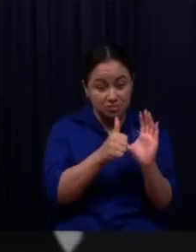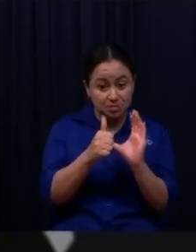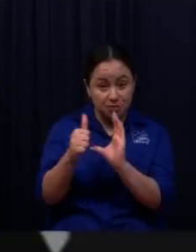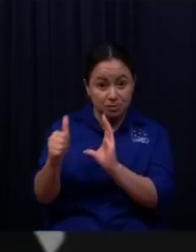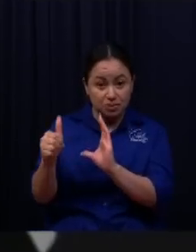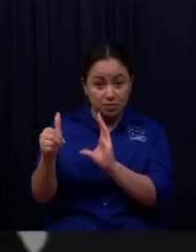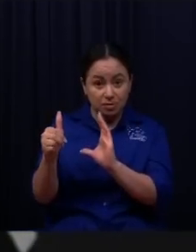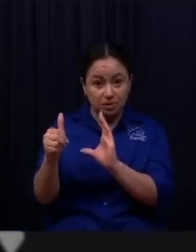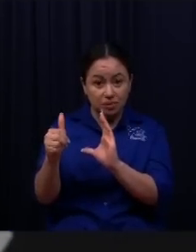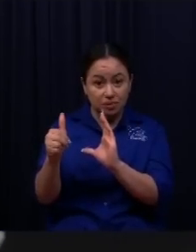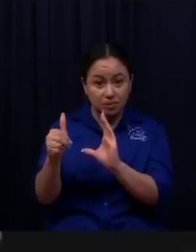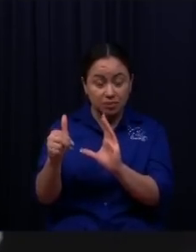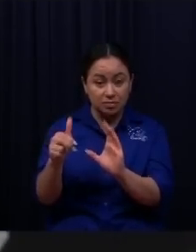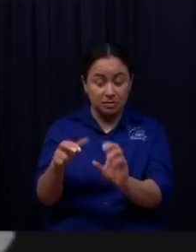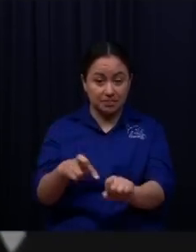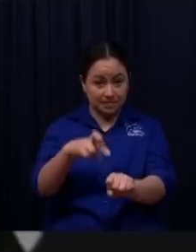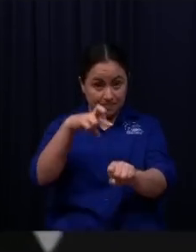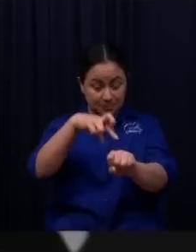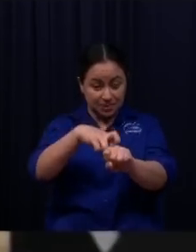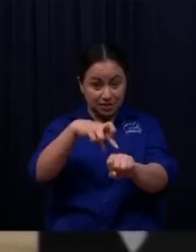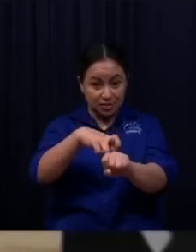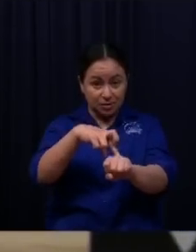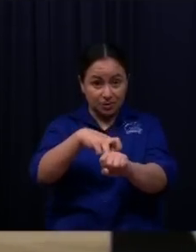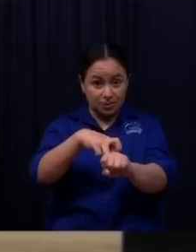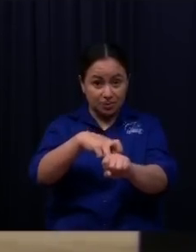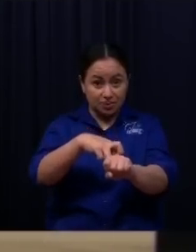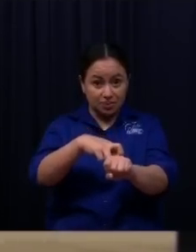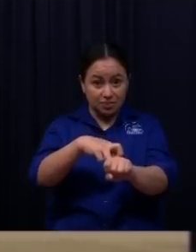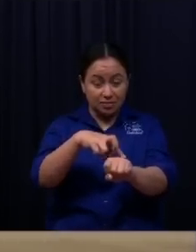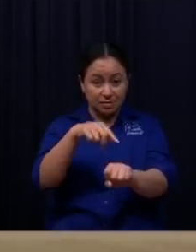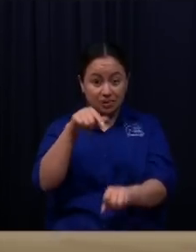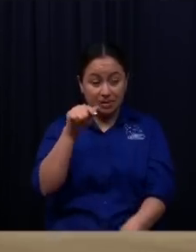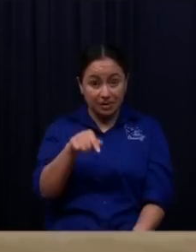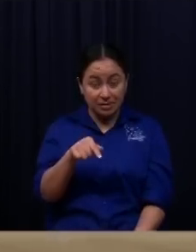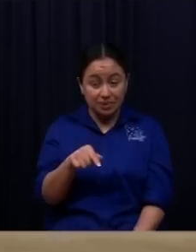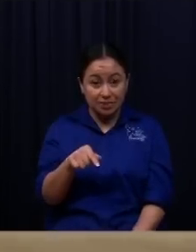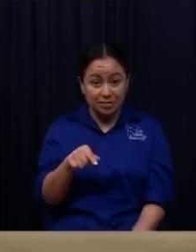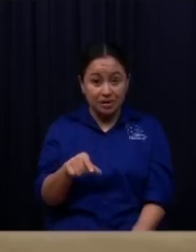Pedro, para que él se encargara de los llamados